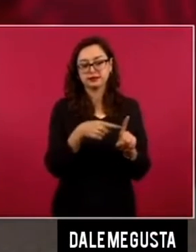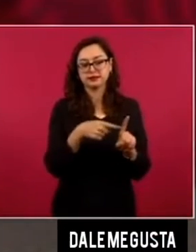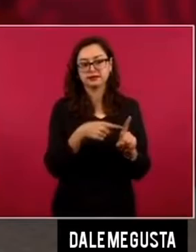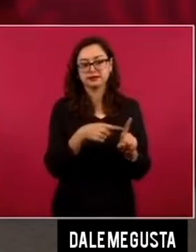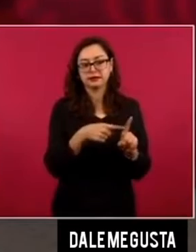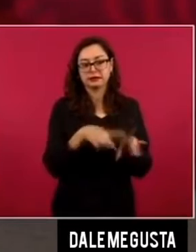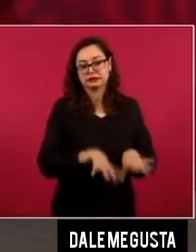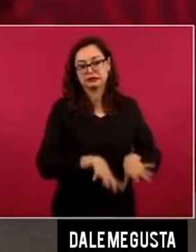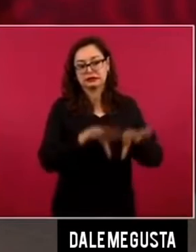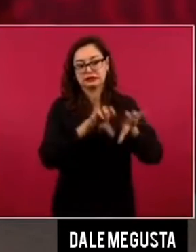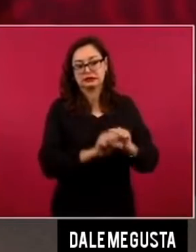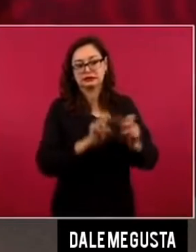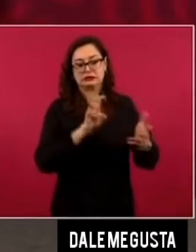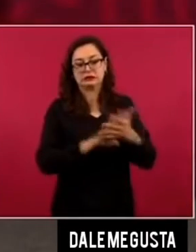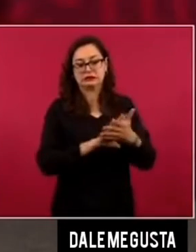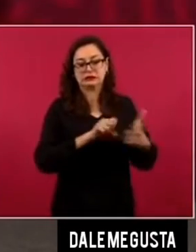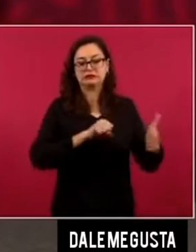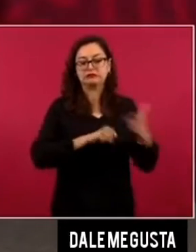y el montaje,